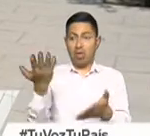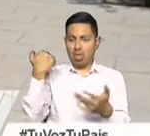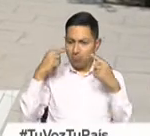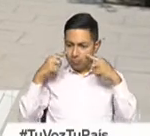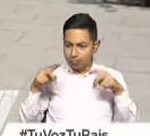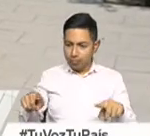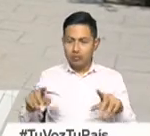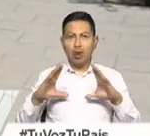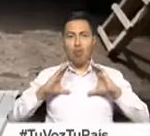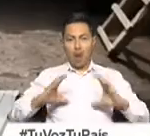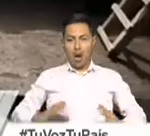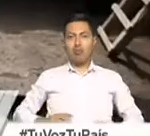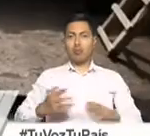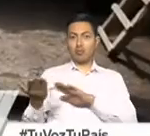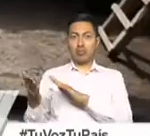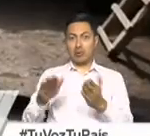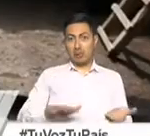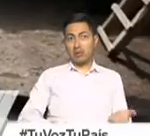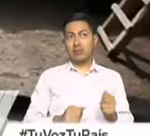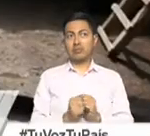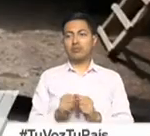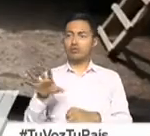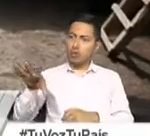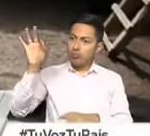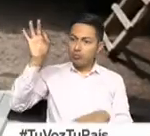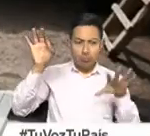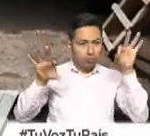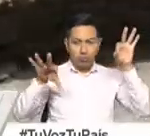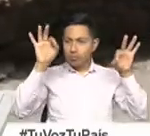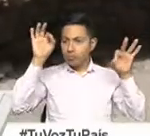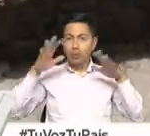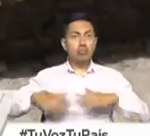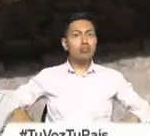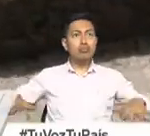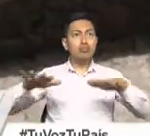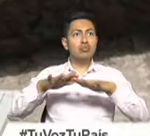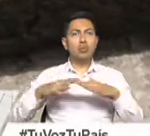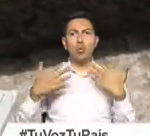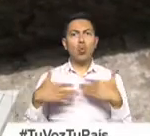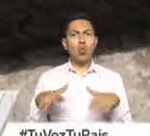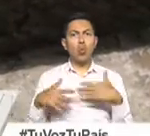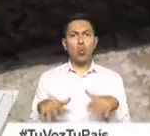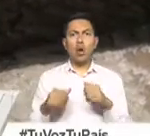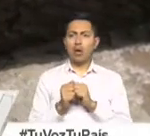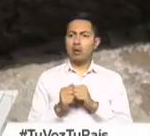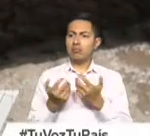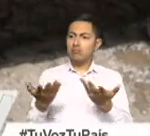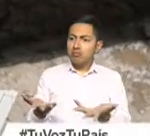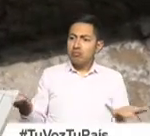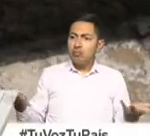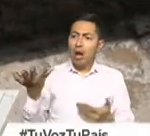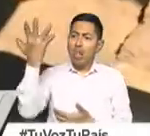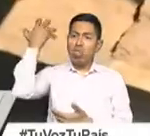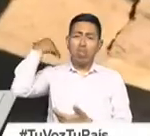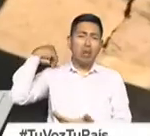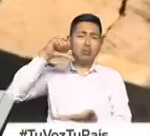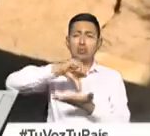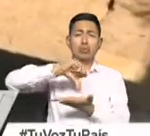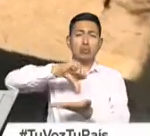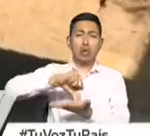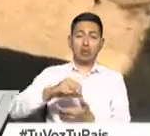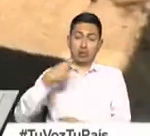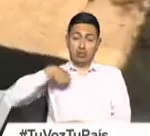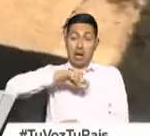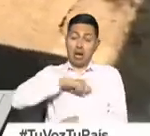de Antropología e Historia informó el lunes sobre el hallazgo de Colhuatonco, barrio célebre por haber resistido el asedio de la conquista española.